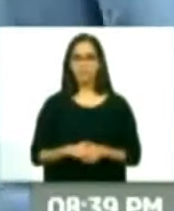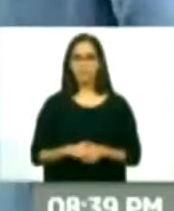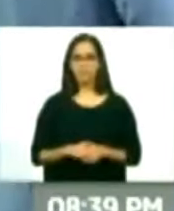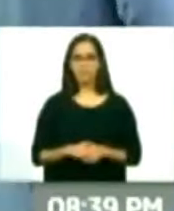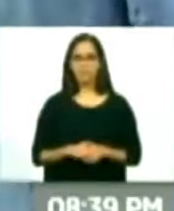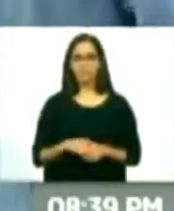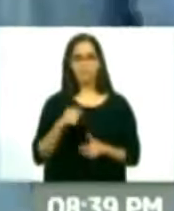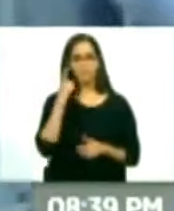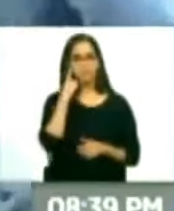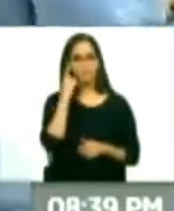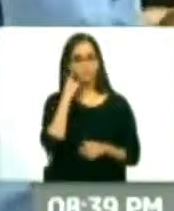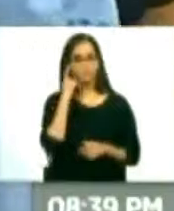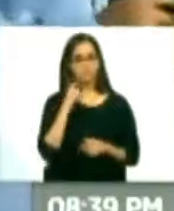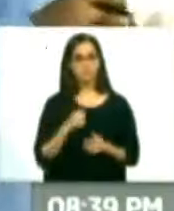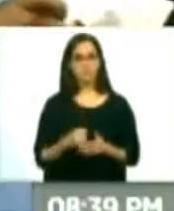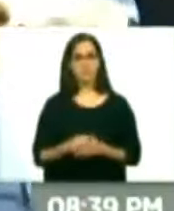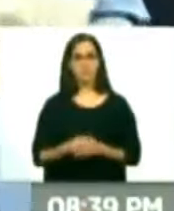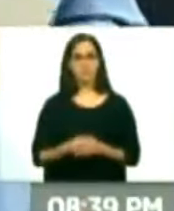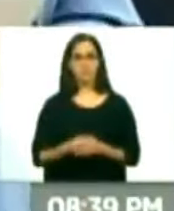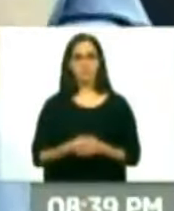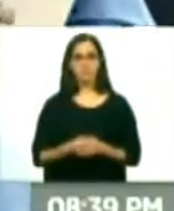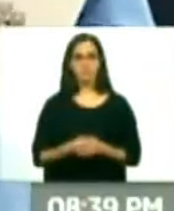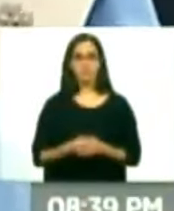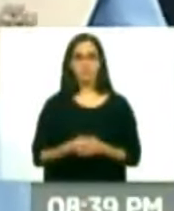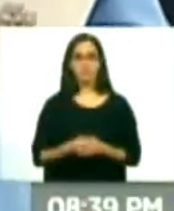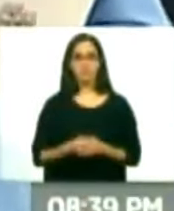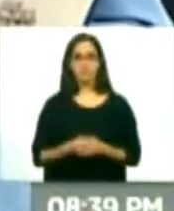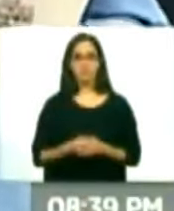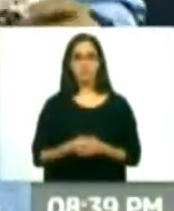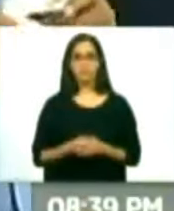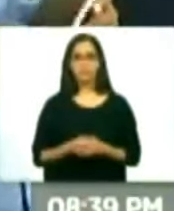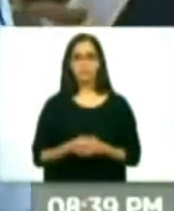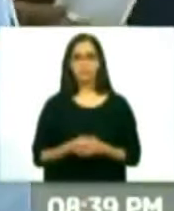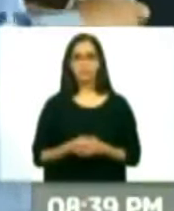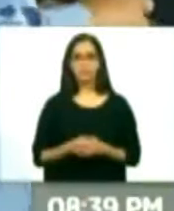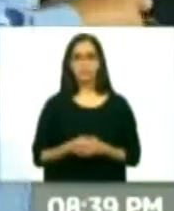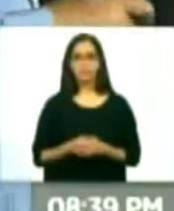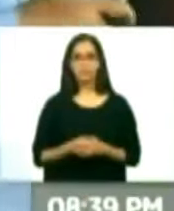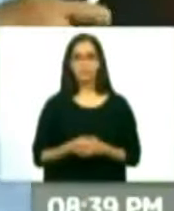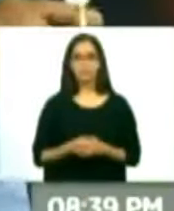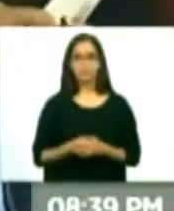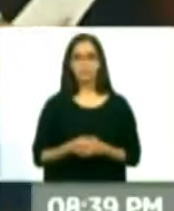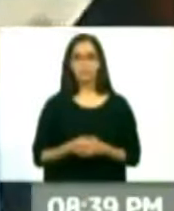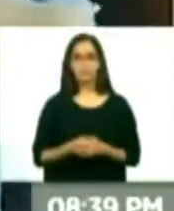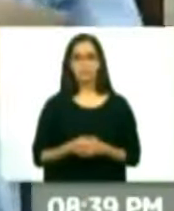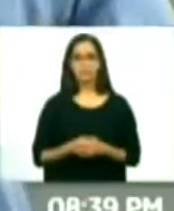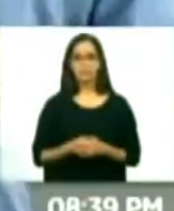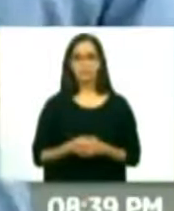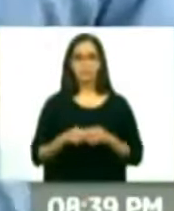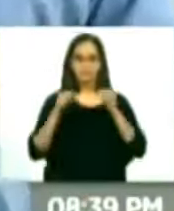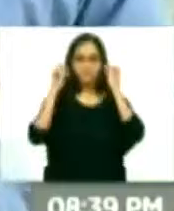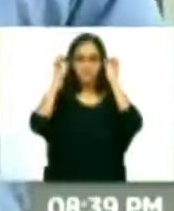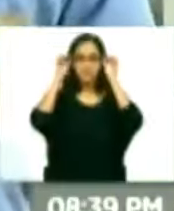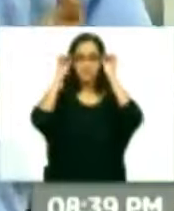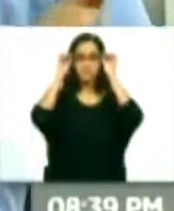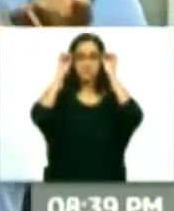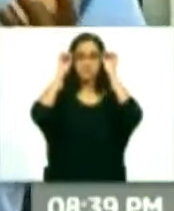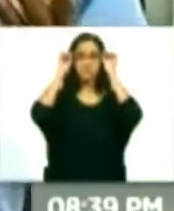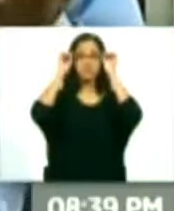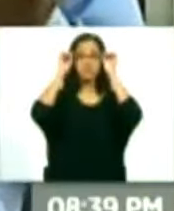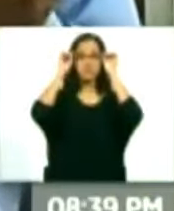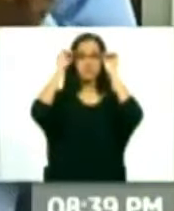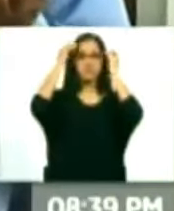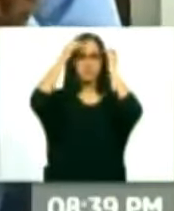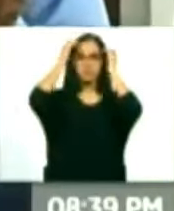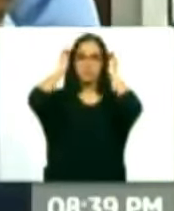Vamos a ver. La arrogancia al imperio. ¿Cuánto llevamos? 30. Mire que hoy estuve